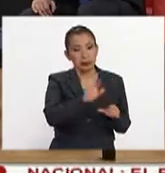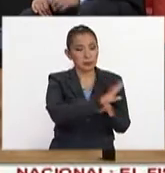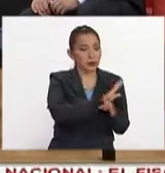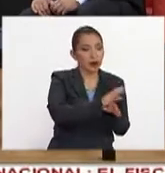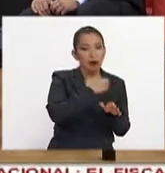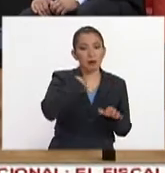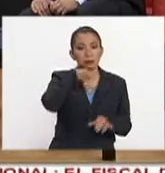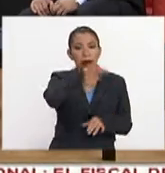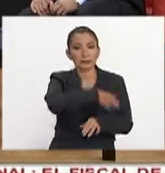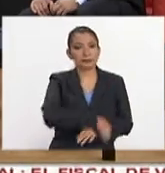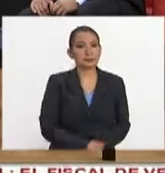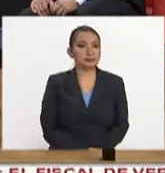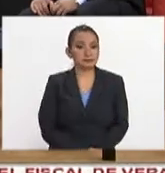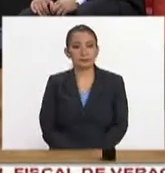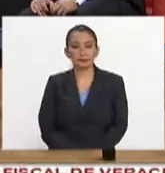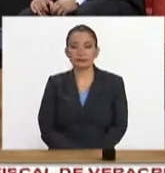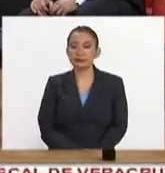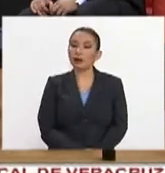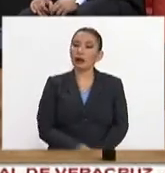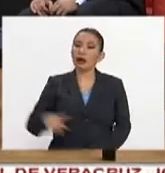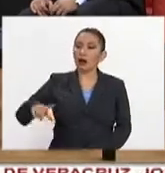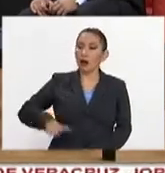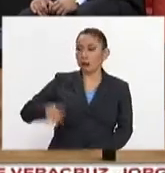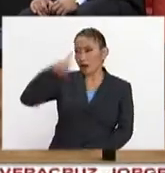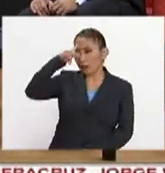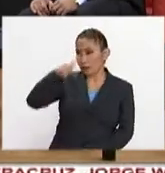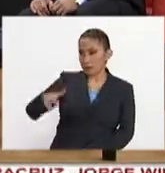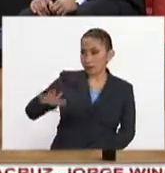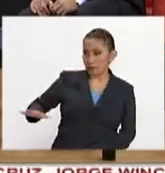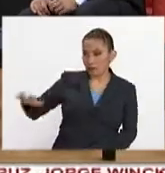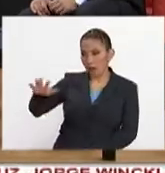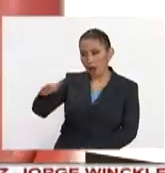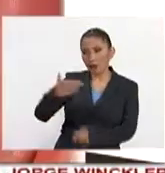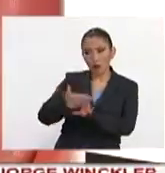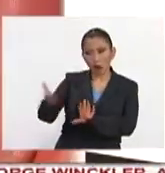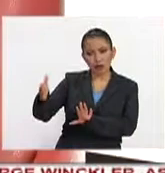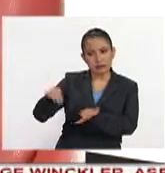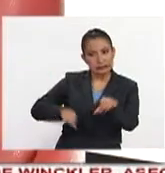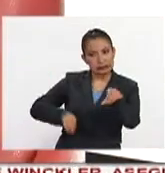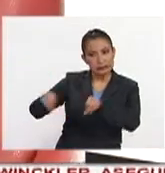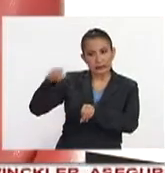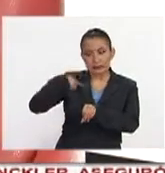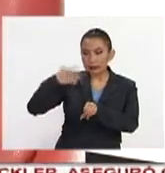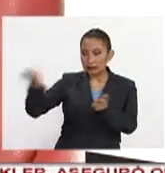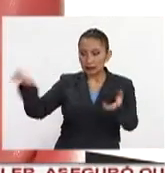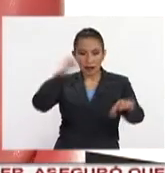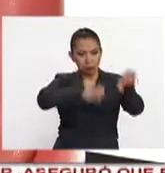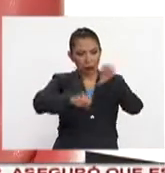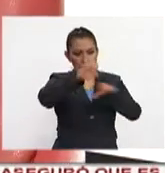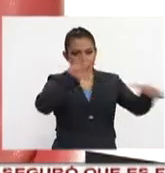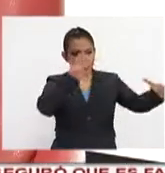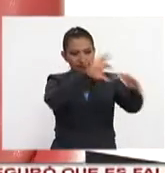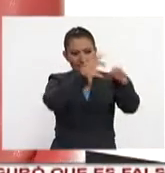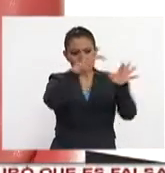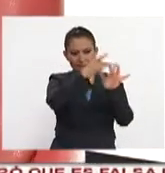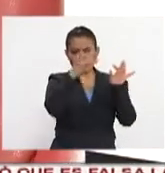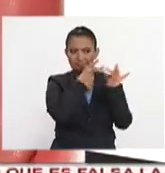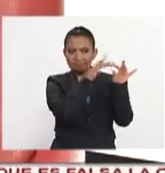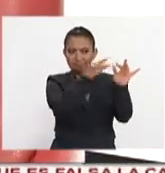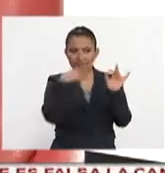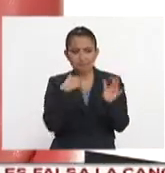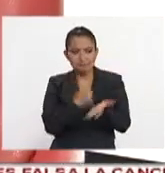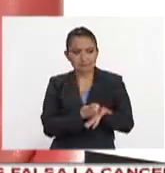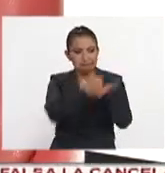beneficiar o también perjudicar? Bueno, el gobierno mexicano está muy activo mediante su red de consulados, sobre todo para